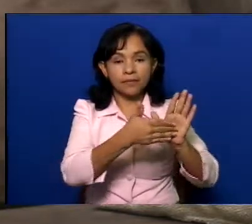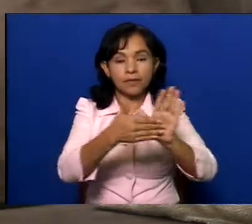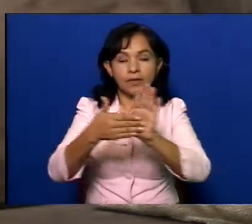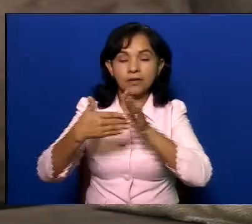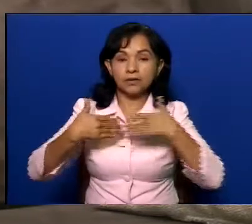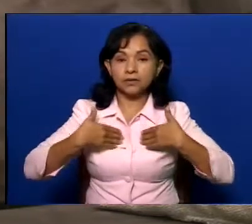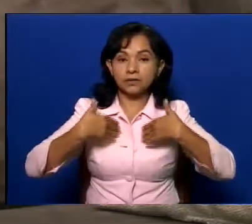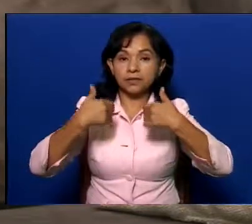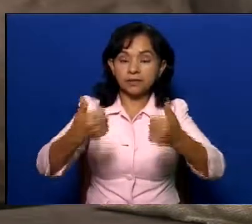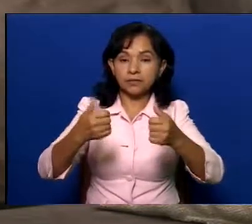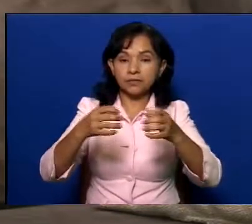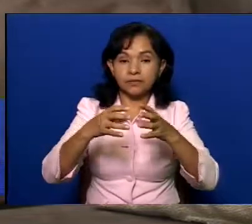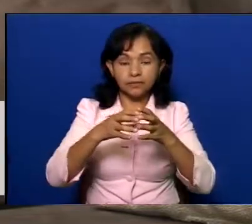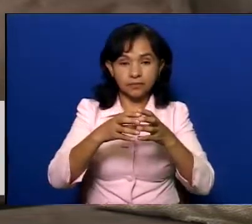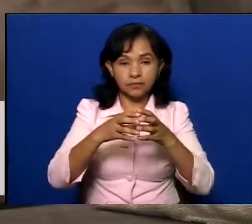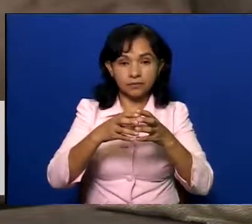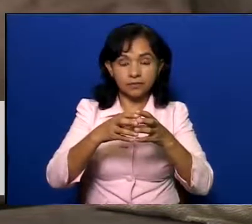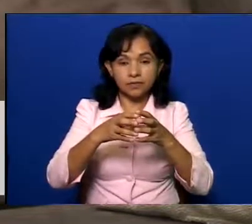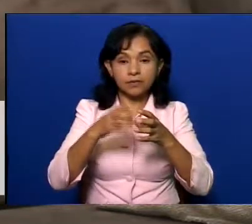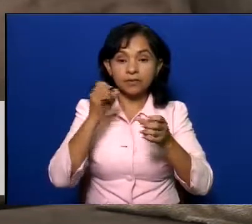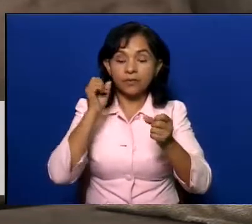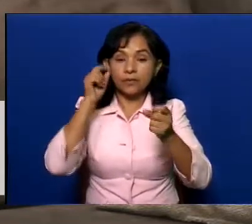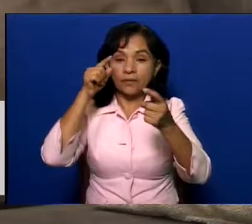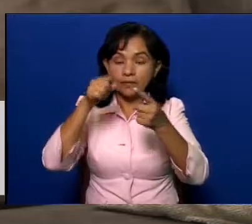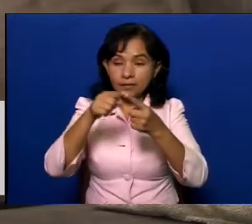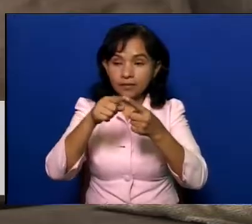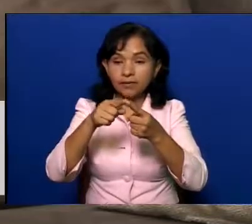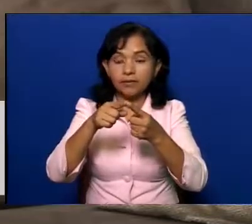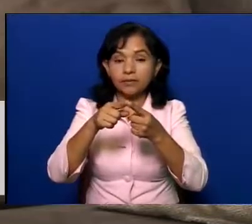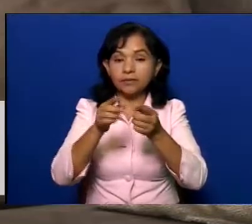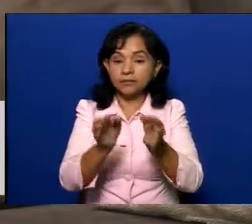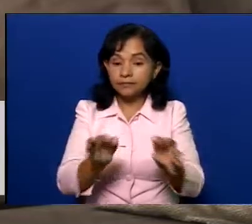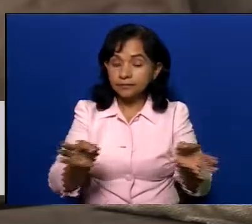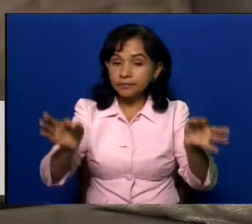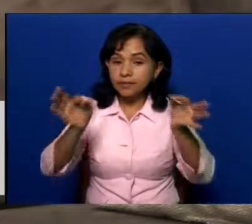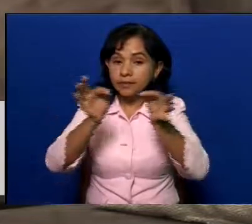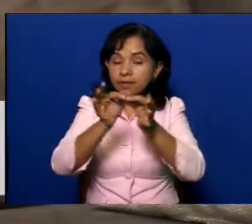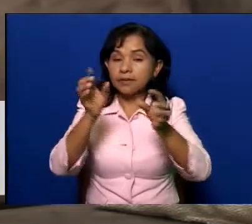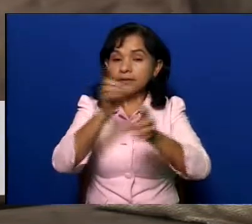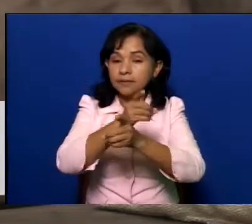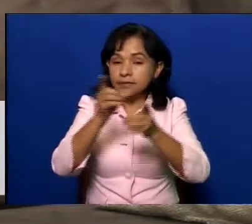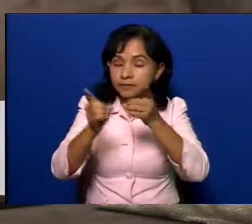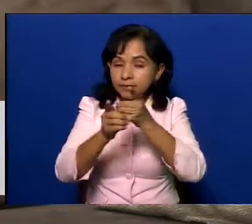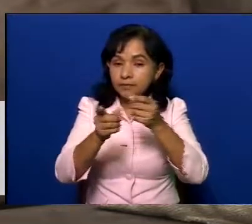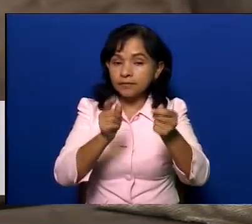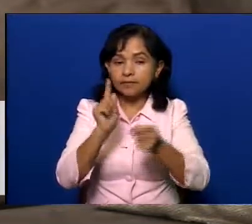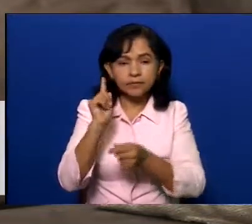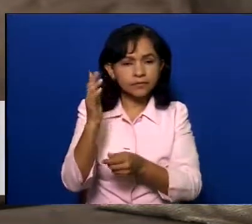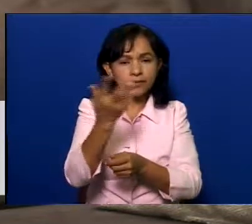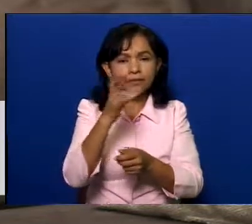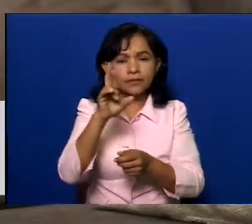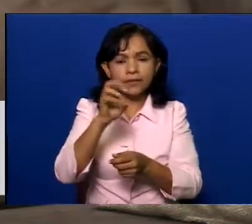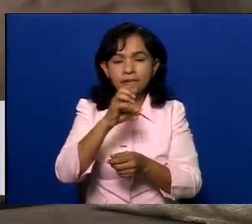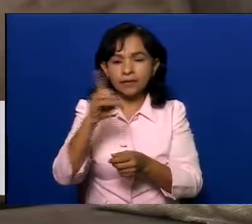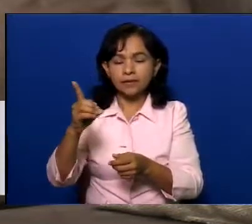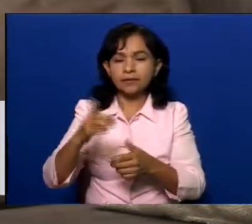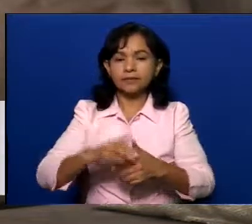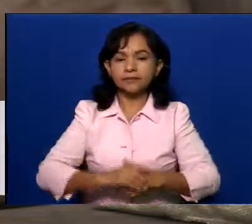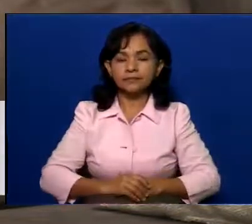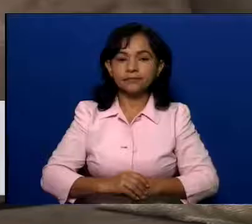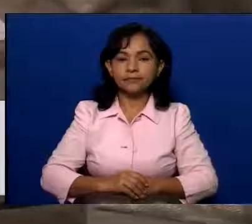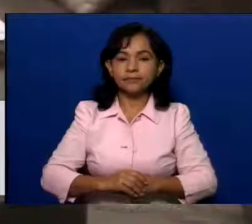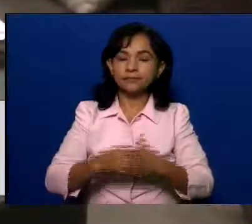Ministerio de Salud en este momento está asumiendo para algunos problemas, principalmente los que están orientados a la